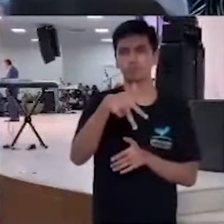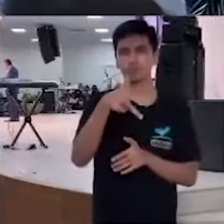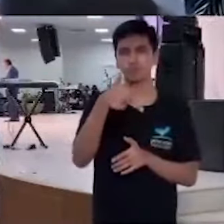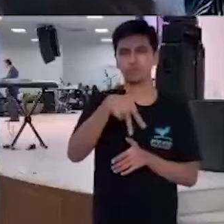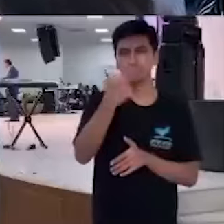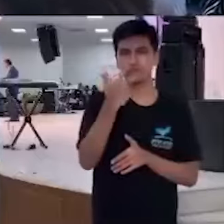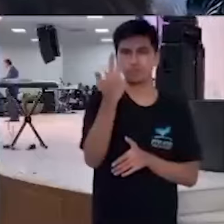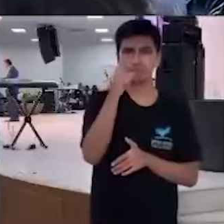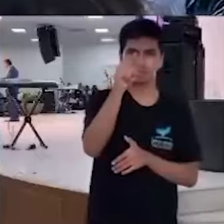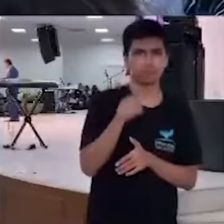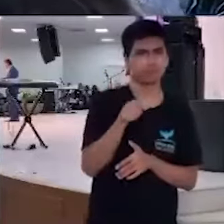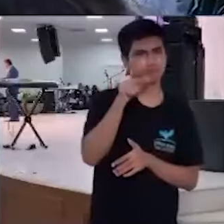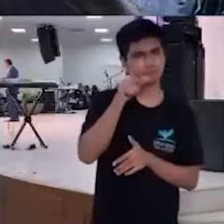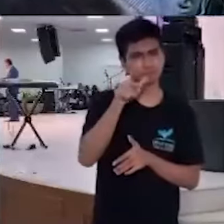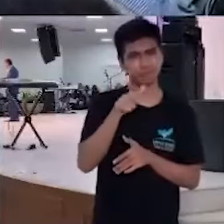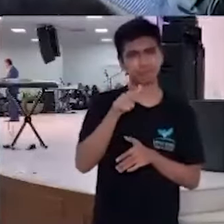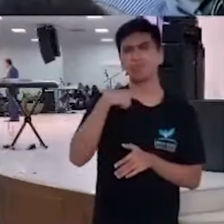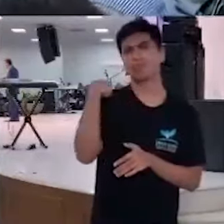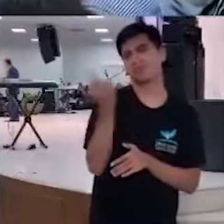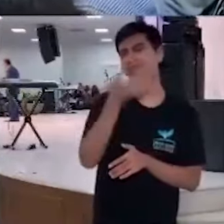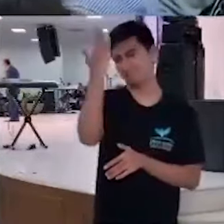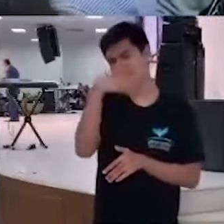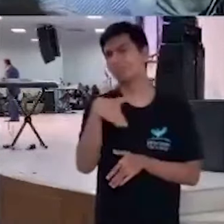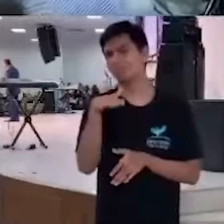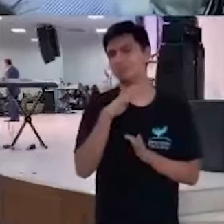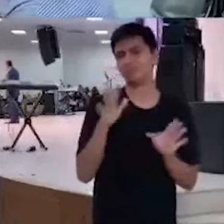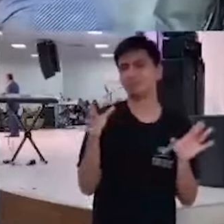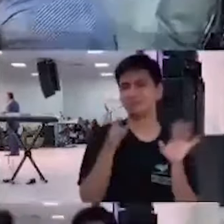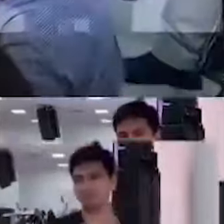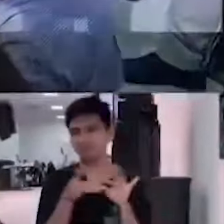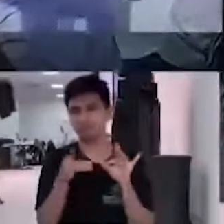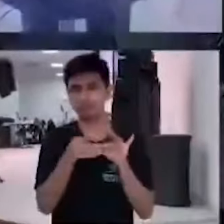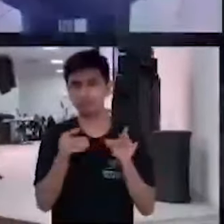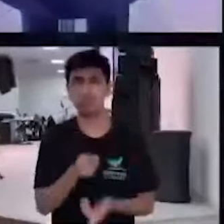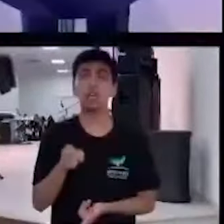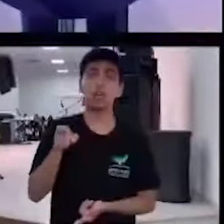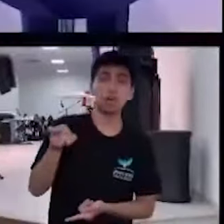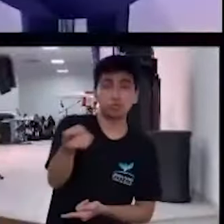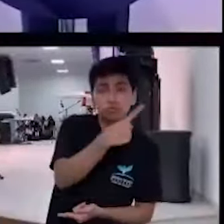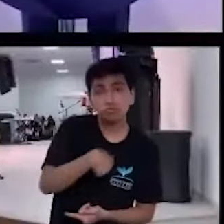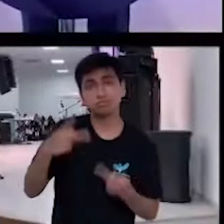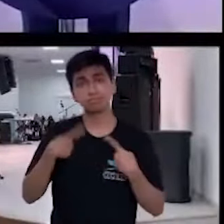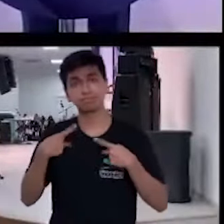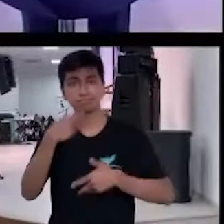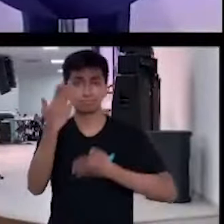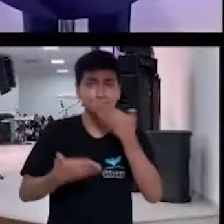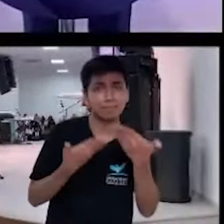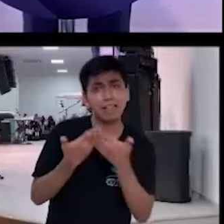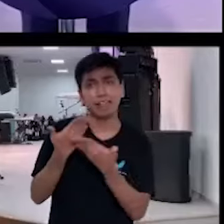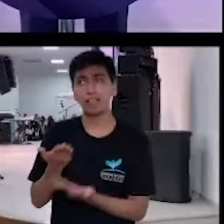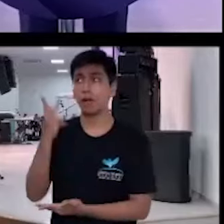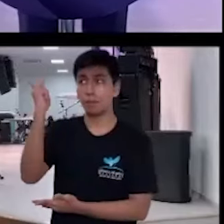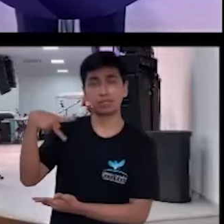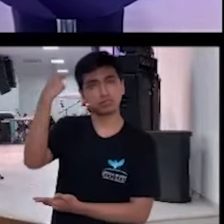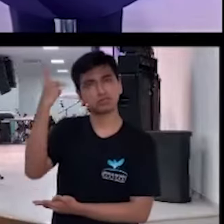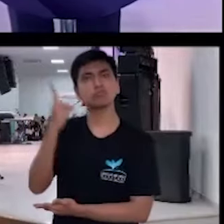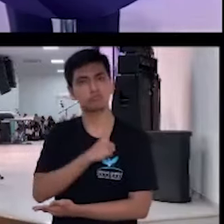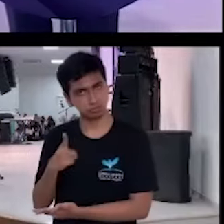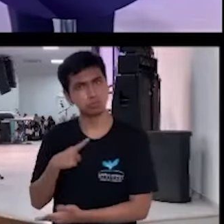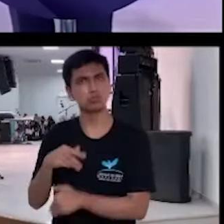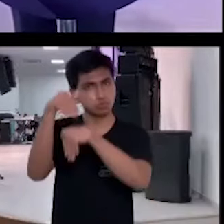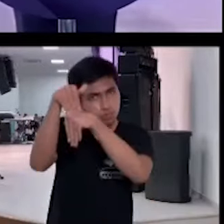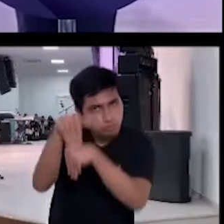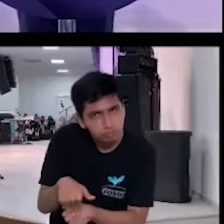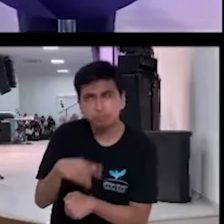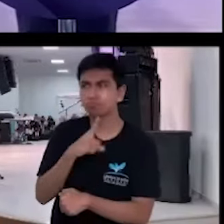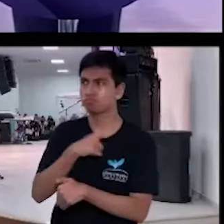todos conocemos, dice lo siguiente: obedeced a vuestros pastores y sujetaos a ellos. Ahí está